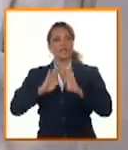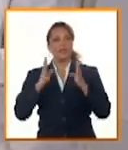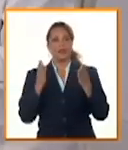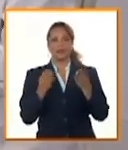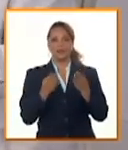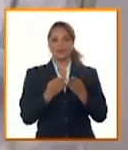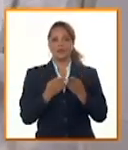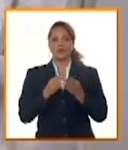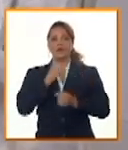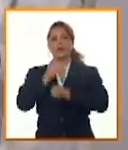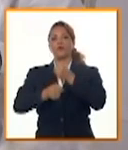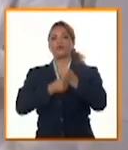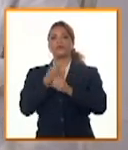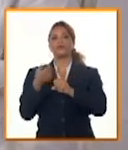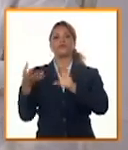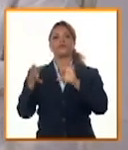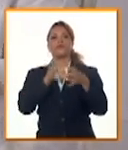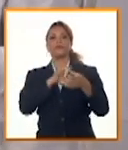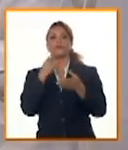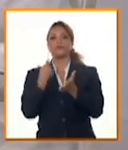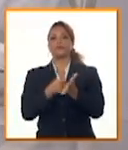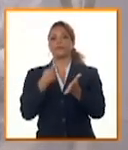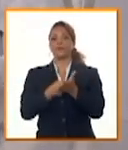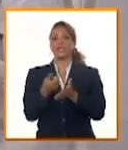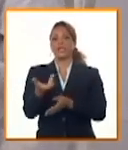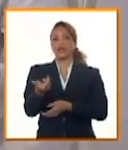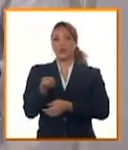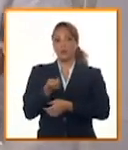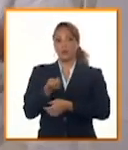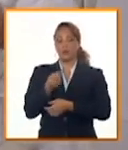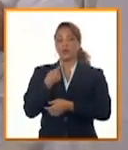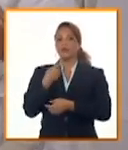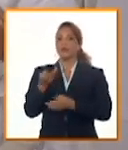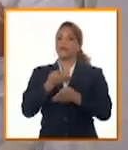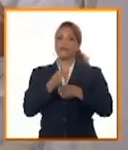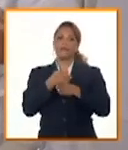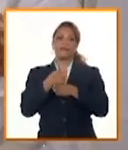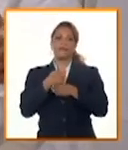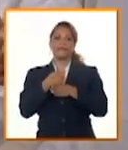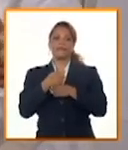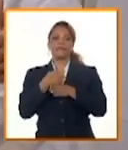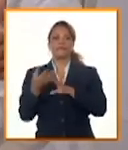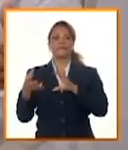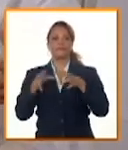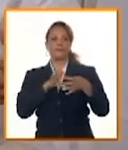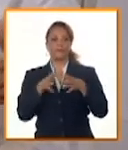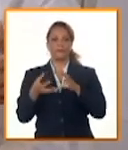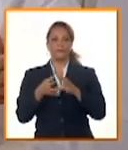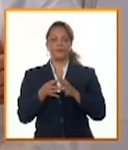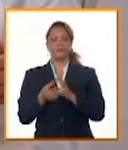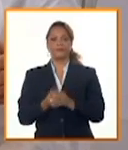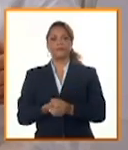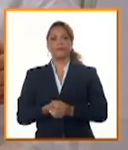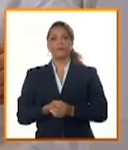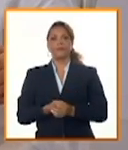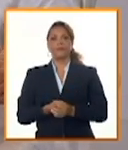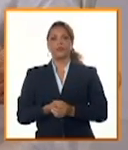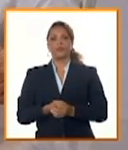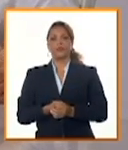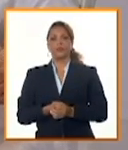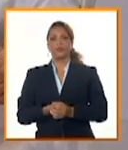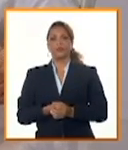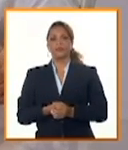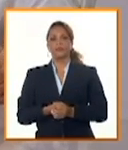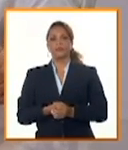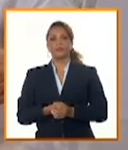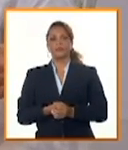pasarelas o medios de pago electrónico en el cobro comercios de todo tipo ya sea del poder popular o actores